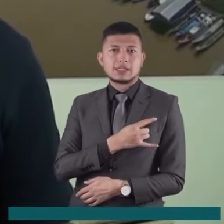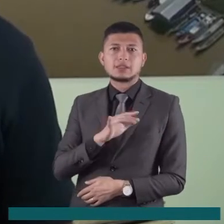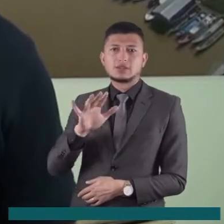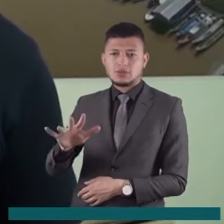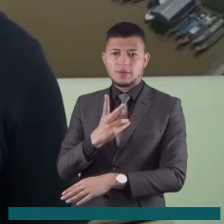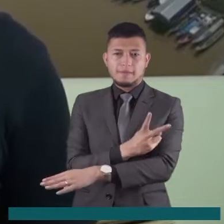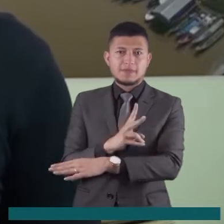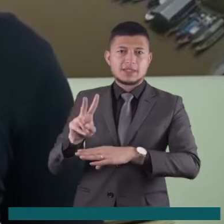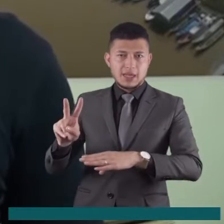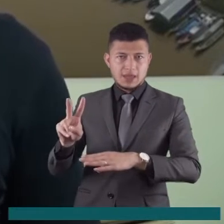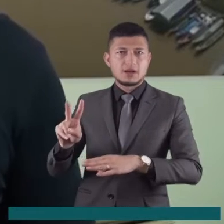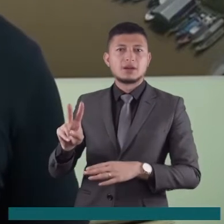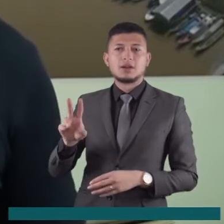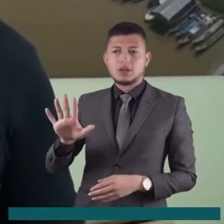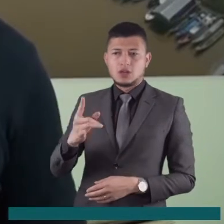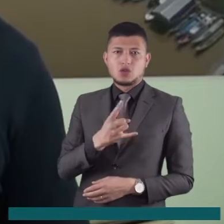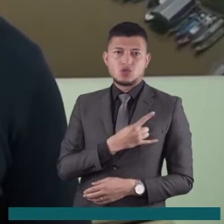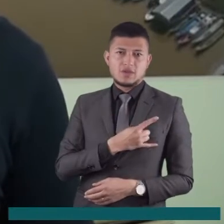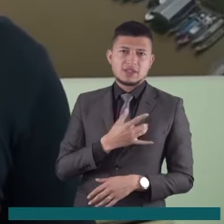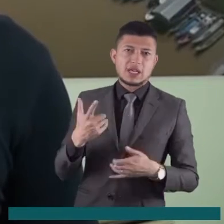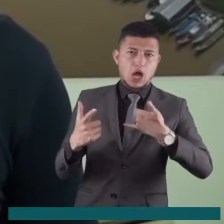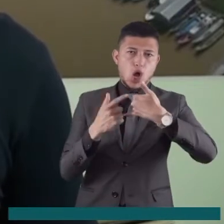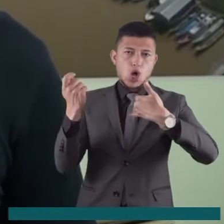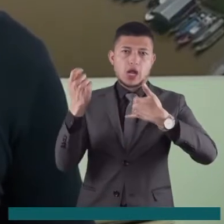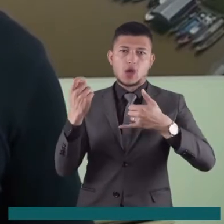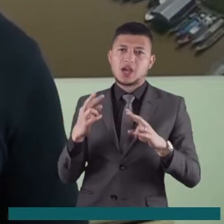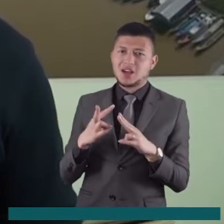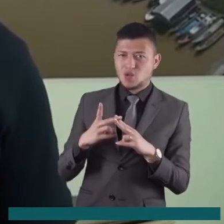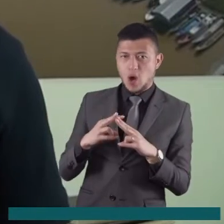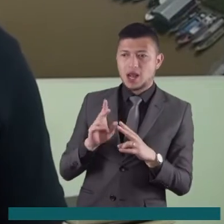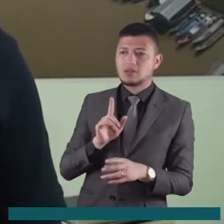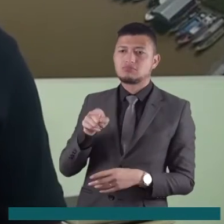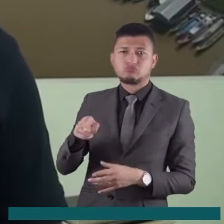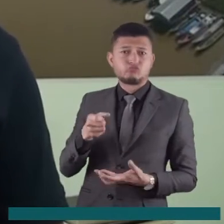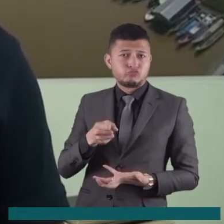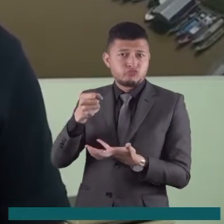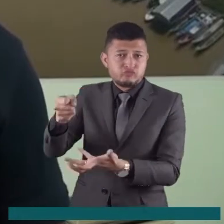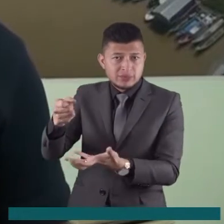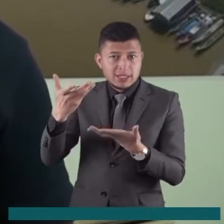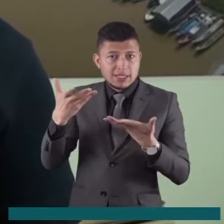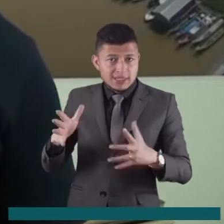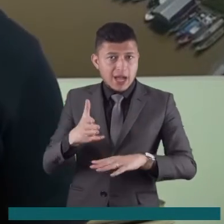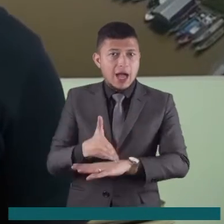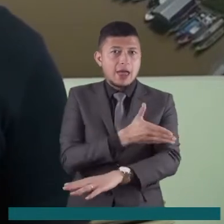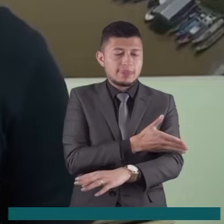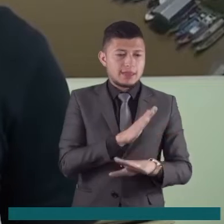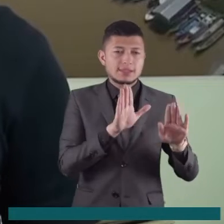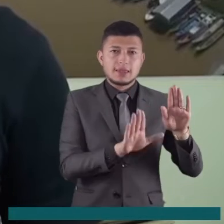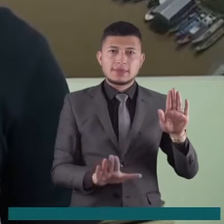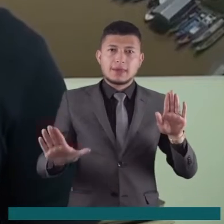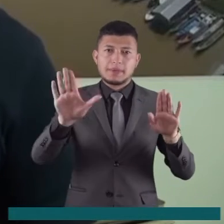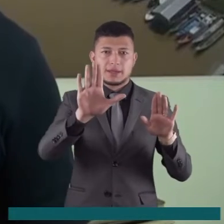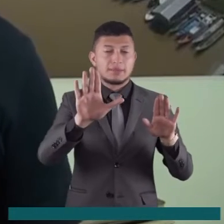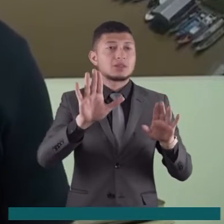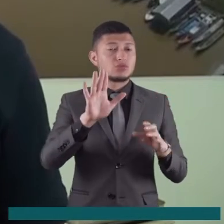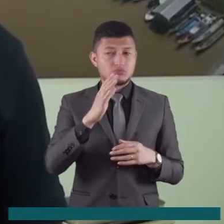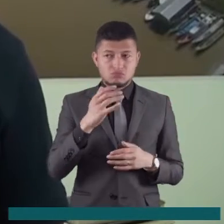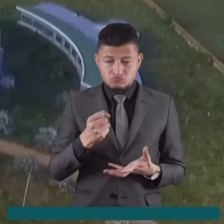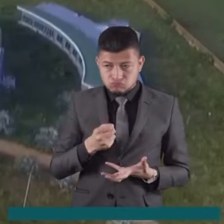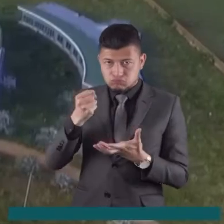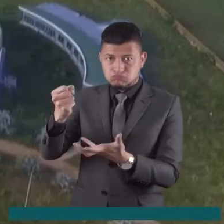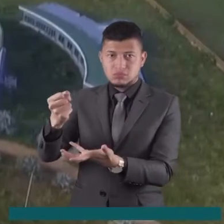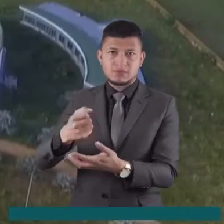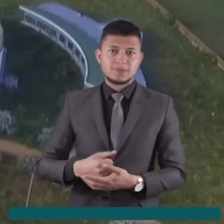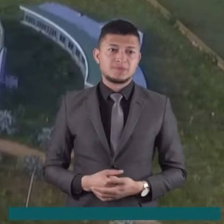de El Vichada o la Universidad de la Orinoquía, porque es una inversión que se hizo con recursos de los departamentos de esta